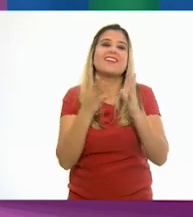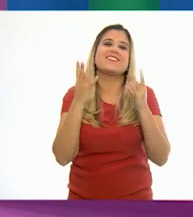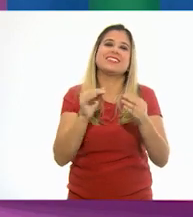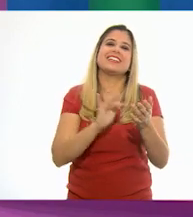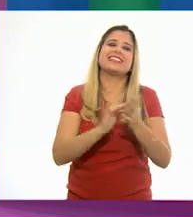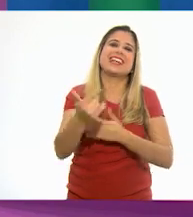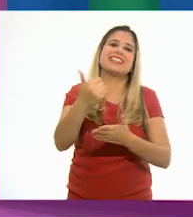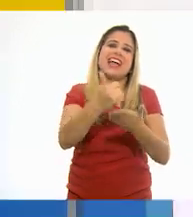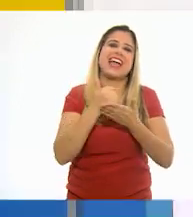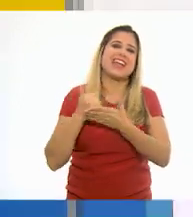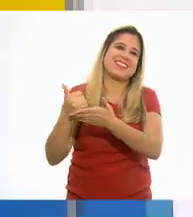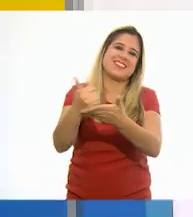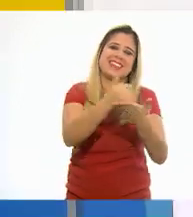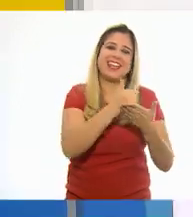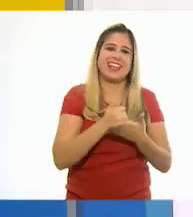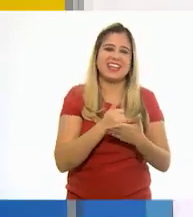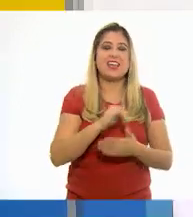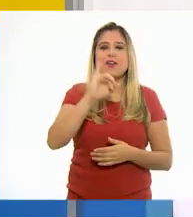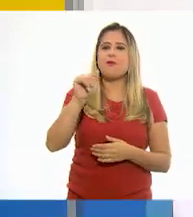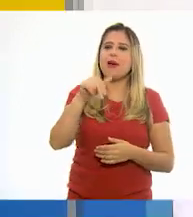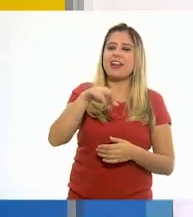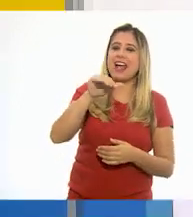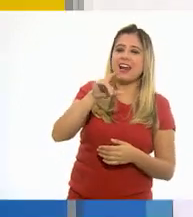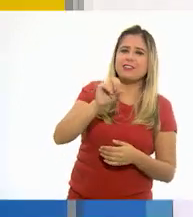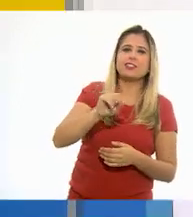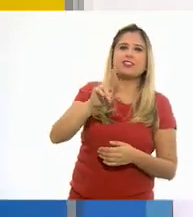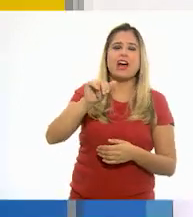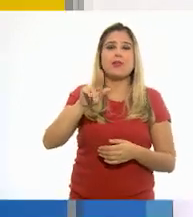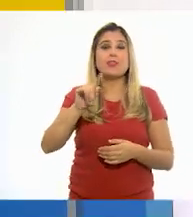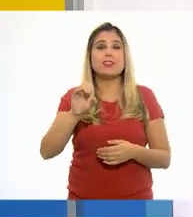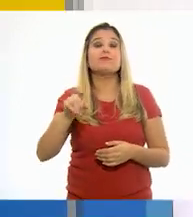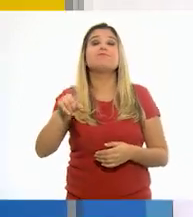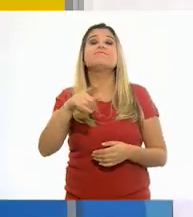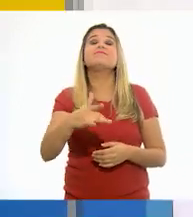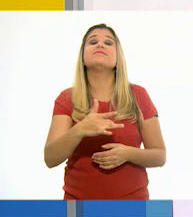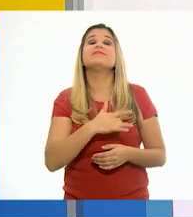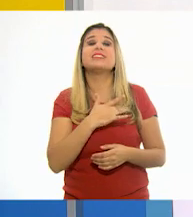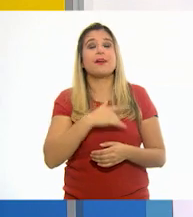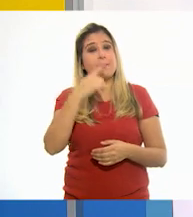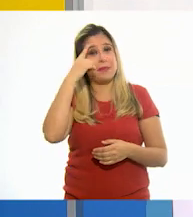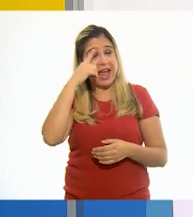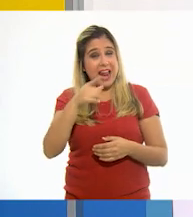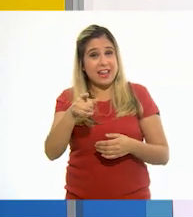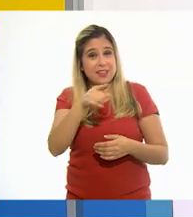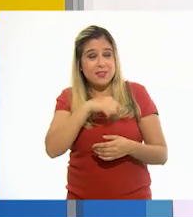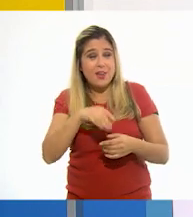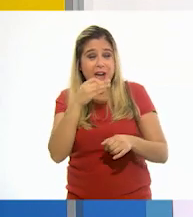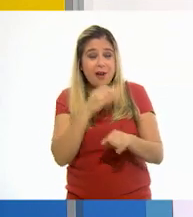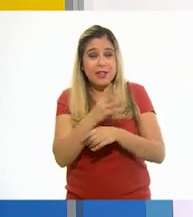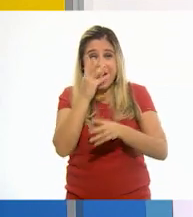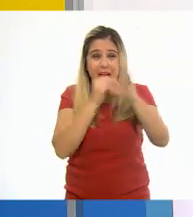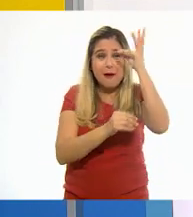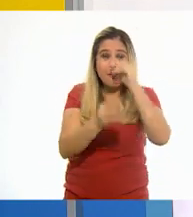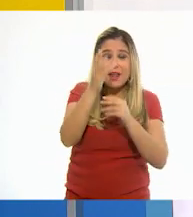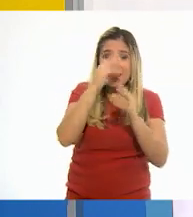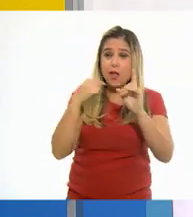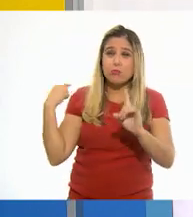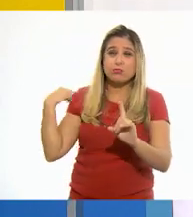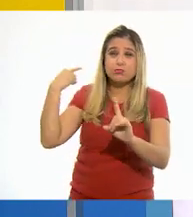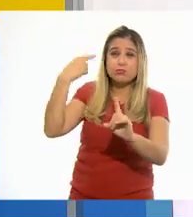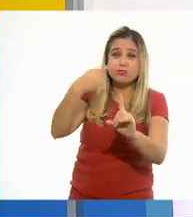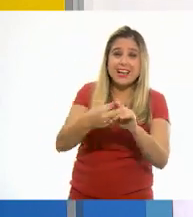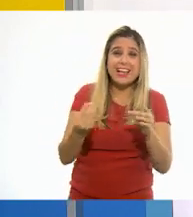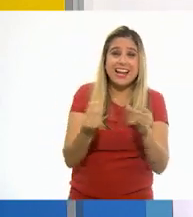gracias por ayudarnos. Juan Carlos, Raulito, ¿qué les parece si para reforzar todo lo que hemos aprendido durante esta